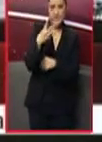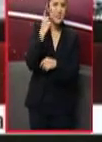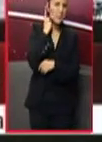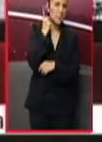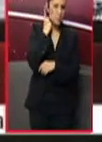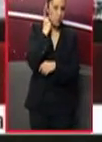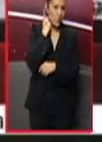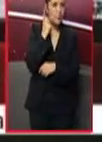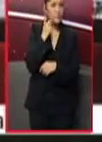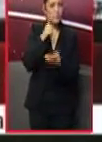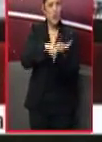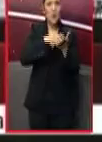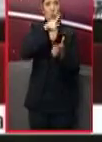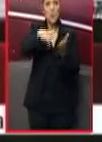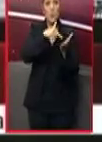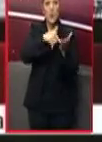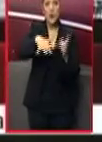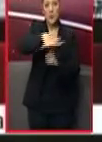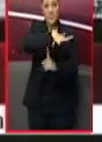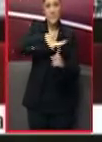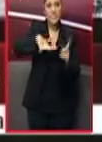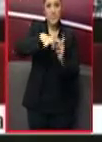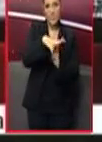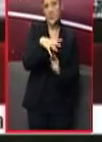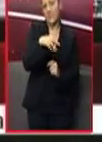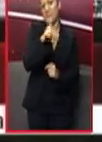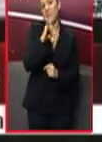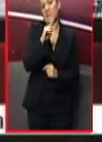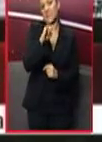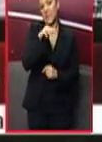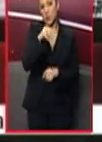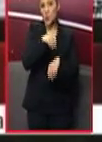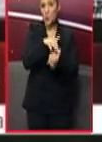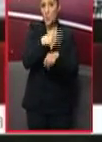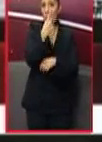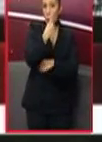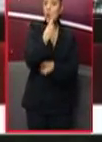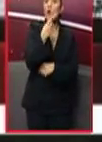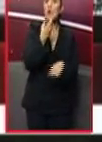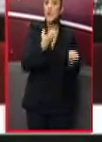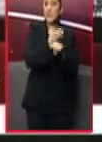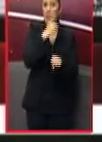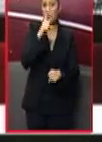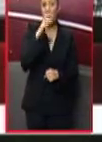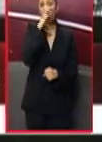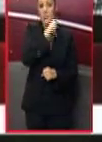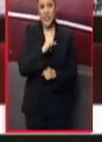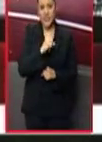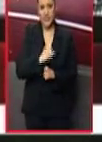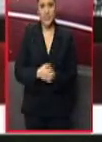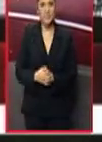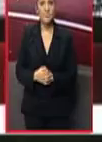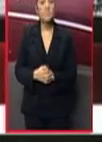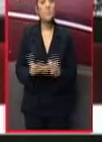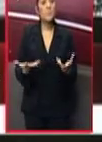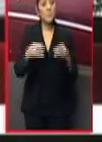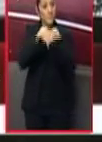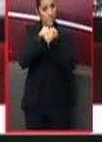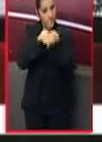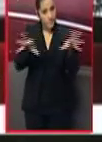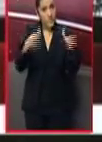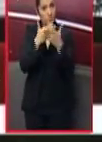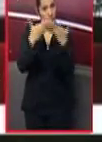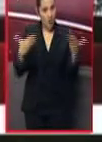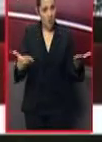63ª legislatura en el Distrito Electoral 1 del Estado de Aguascalientes. Publíquese en